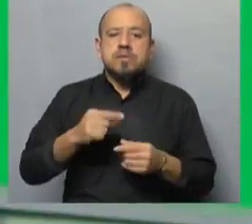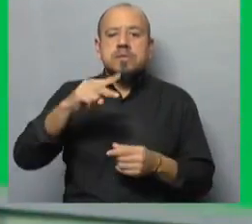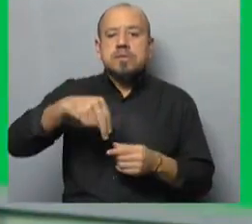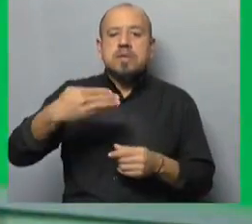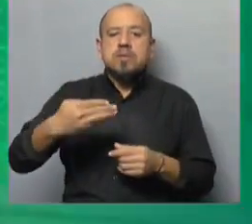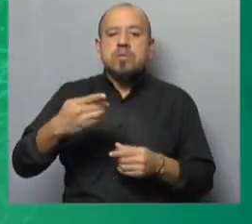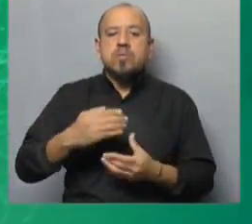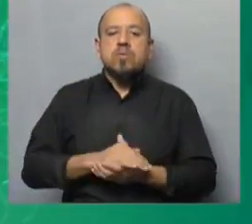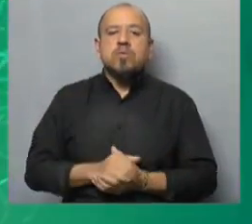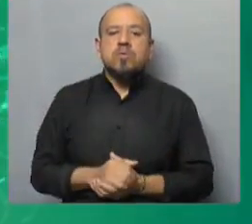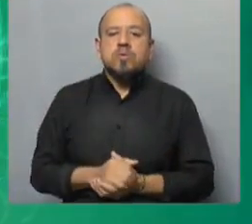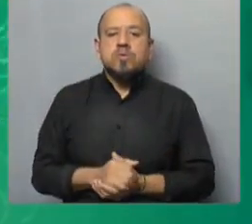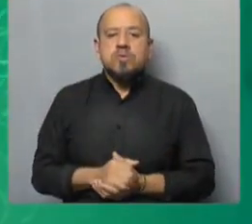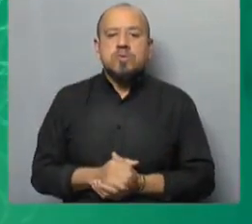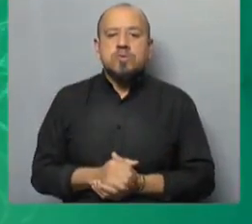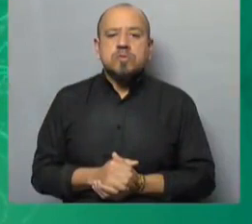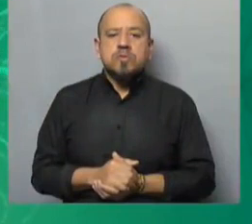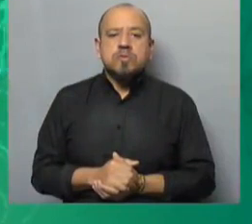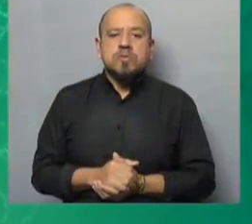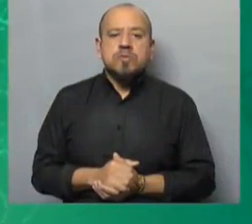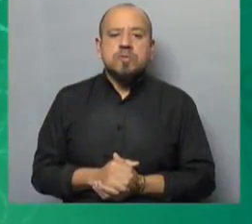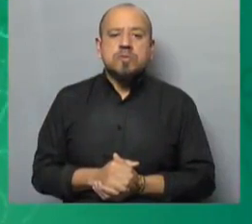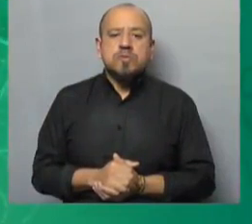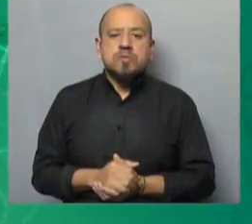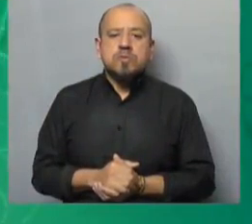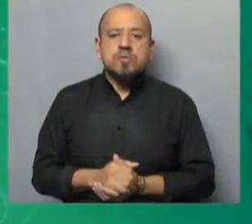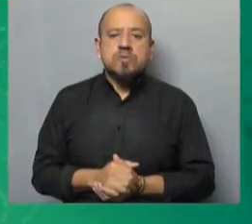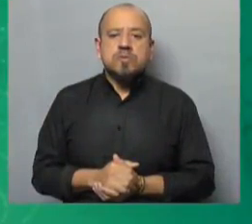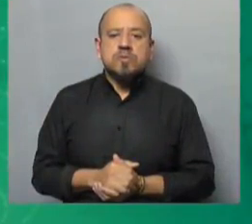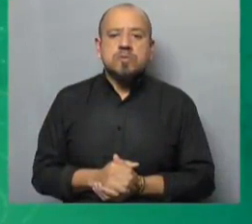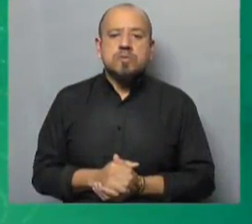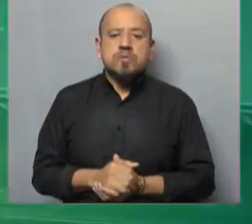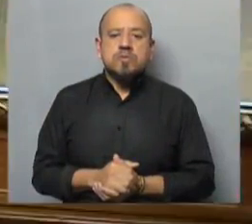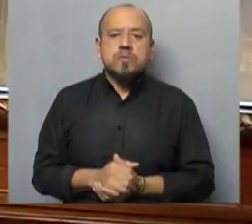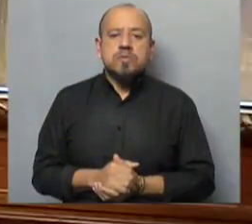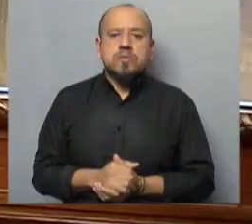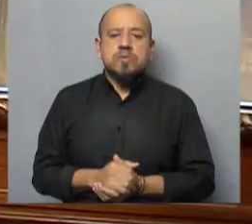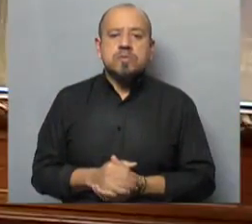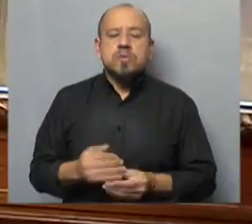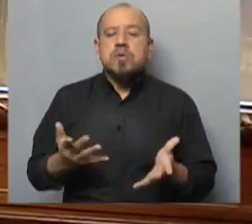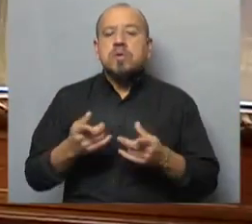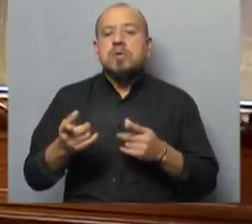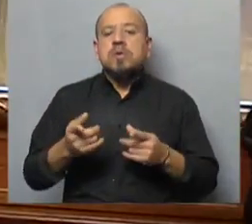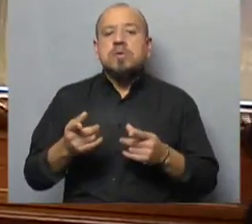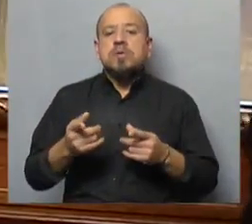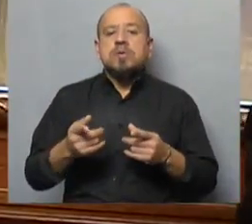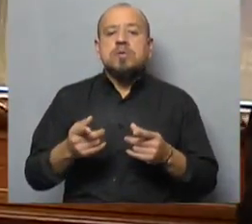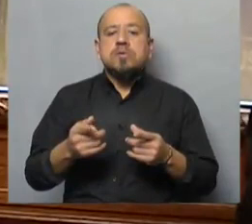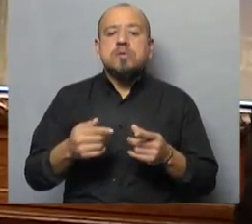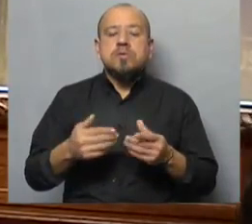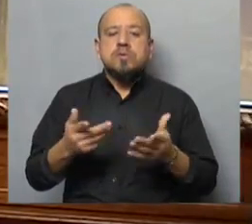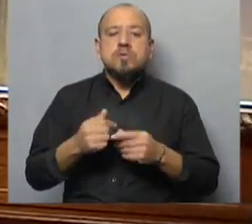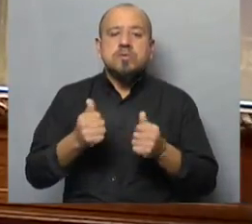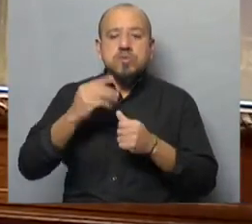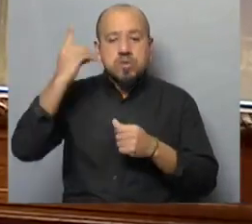desde el parlamento delante natalia bien estamos a minutos de que se vote ya lo habíamos anunciado estamos junto al